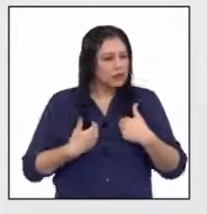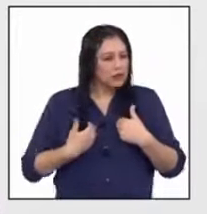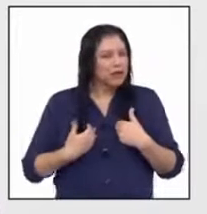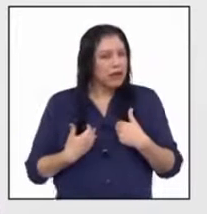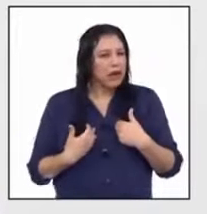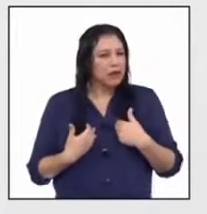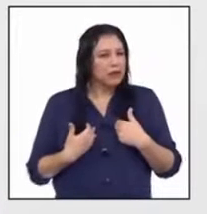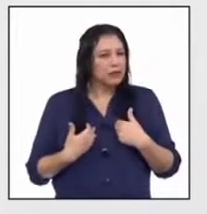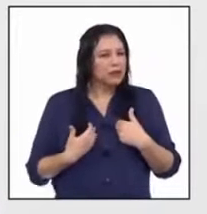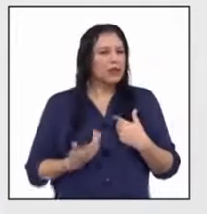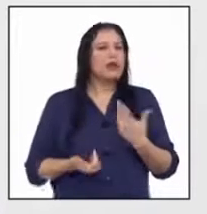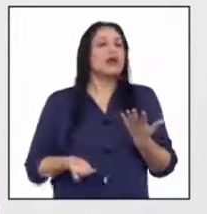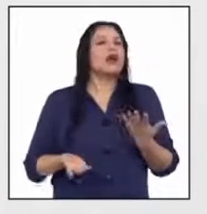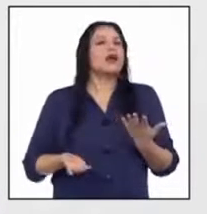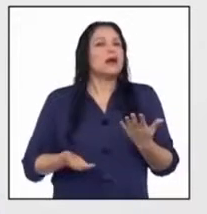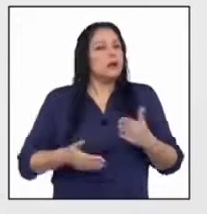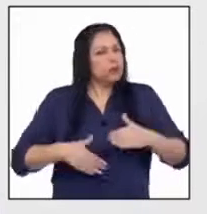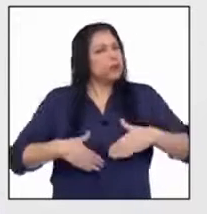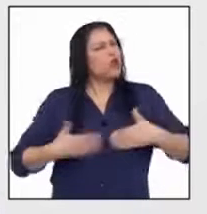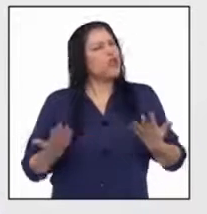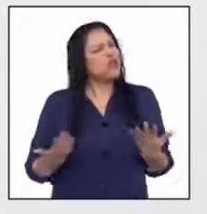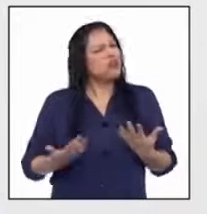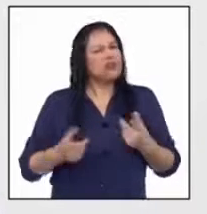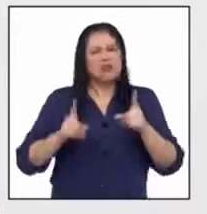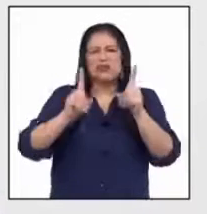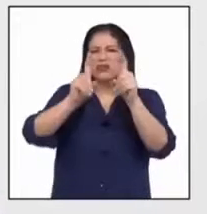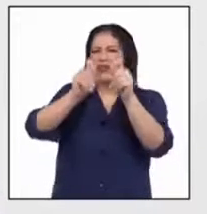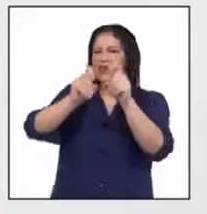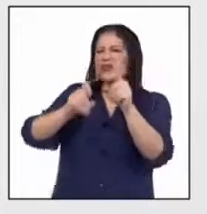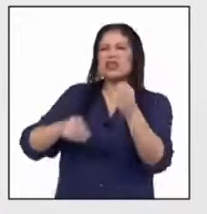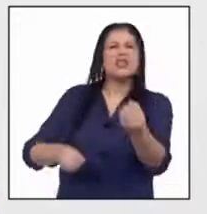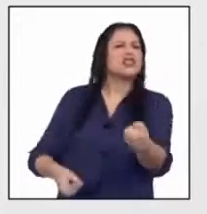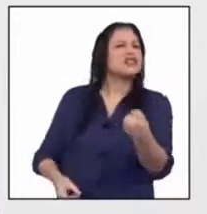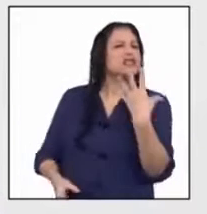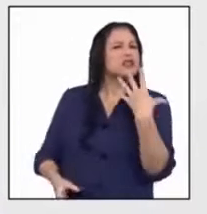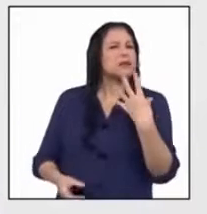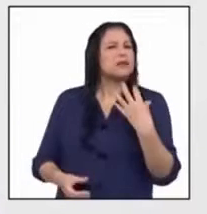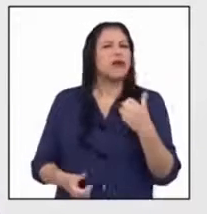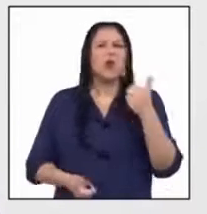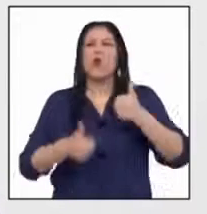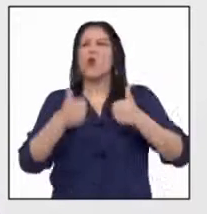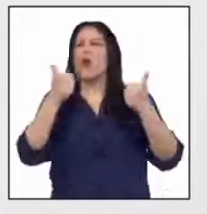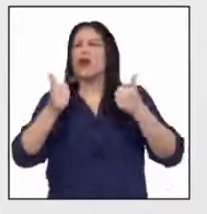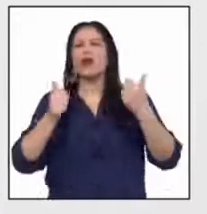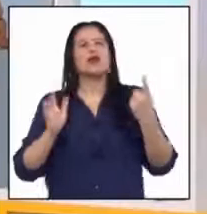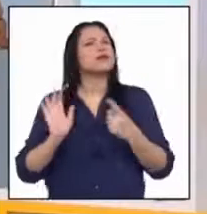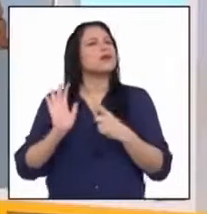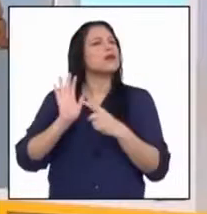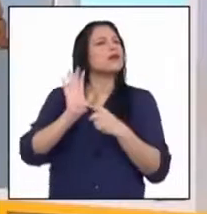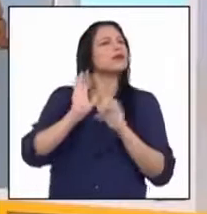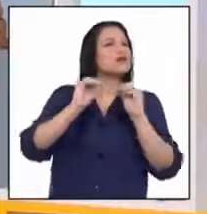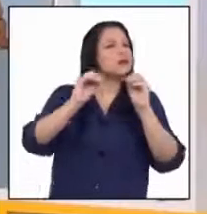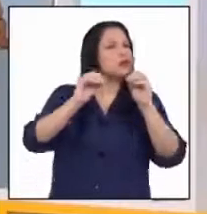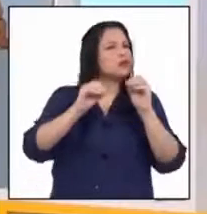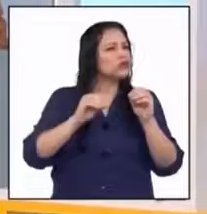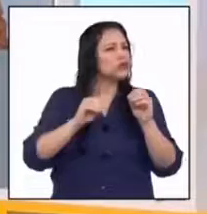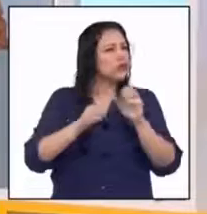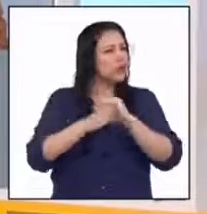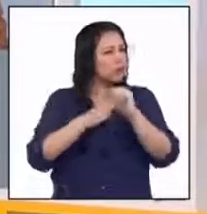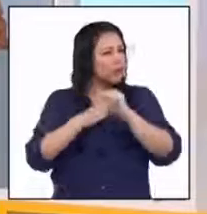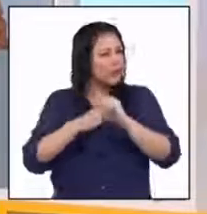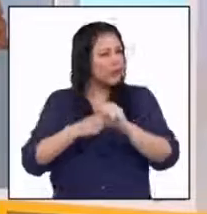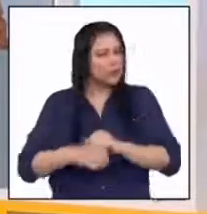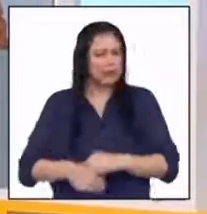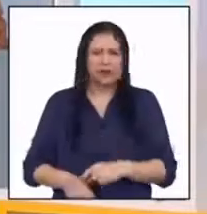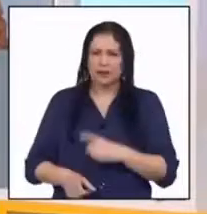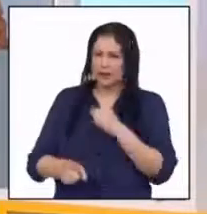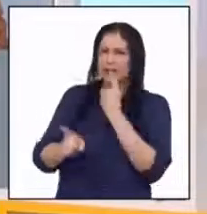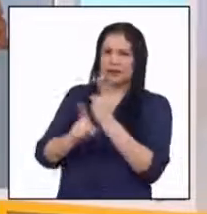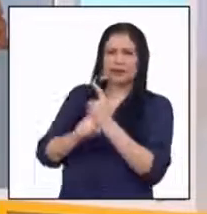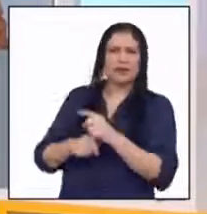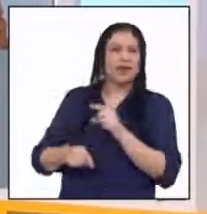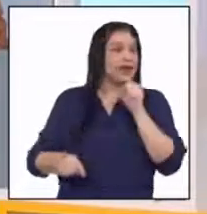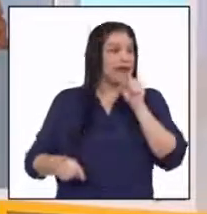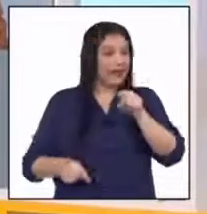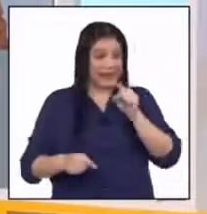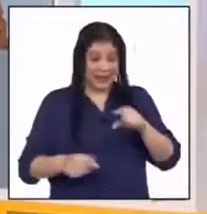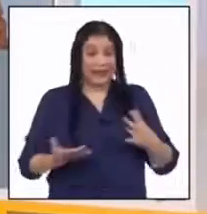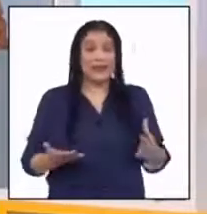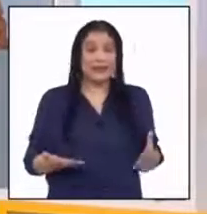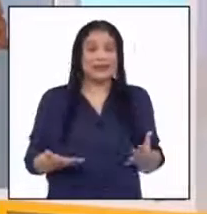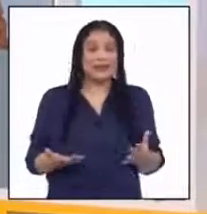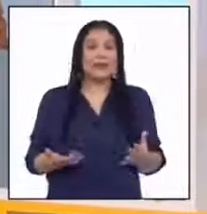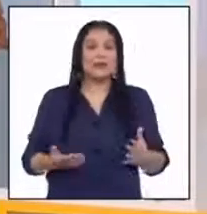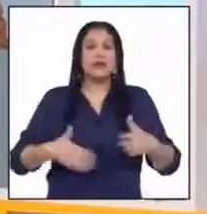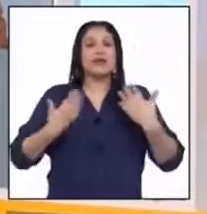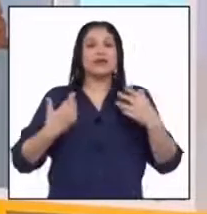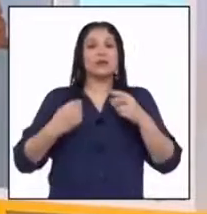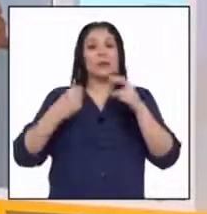situación, ¿podrían decirme qué tipo de muestreo se aplicó? Sí, profesora. En esta situación en particular, se